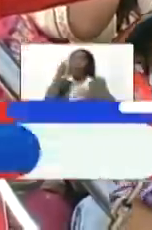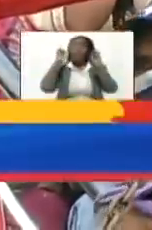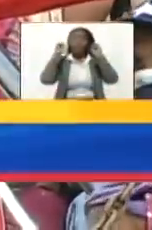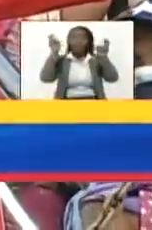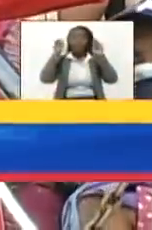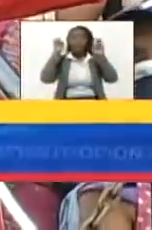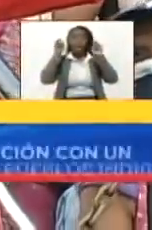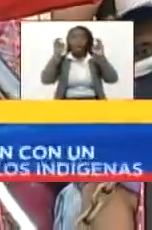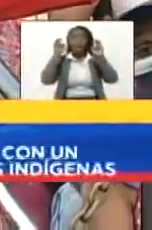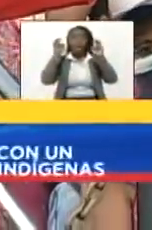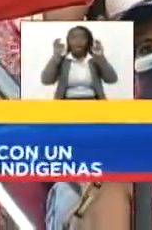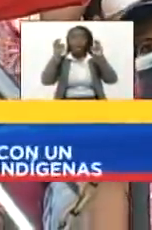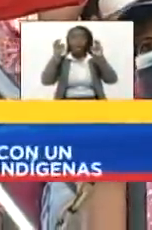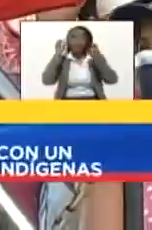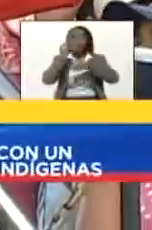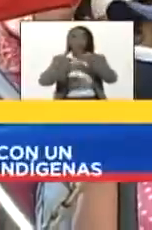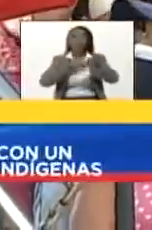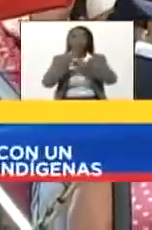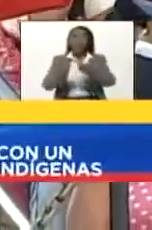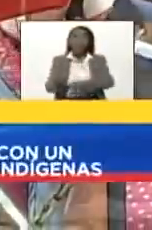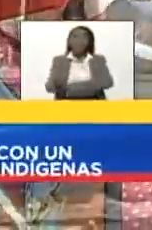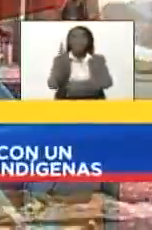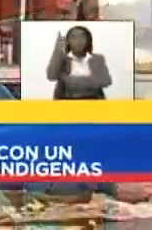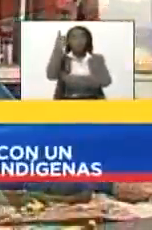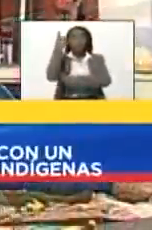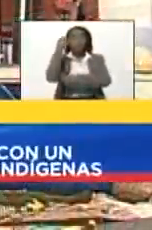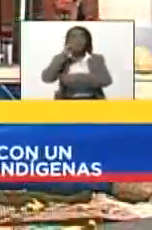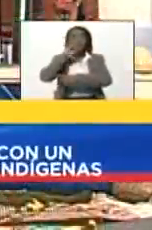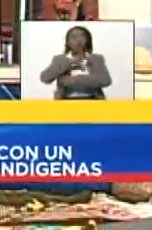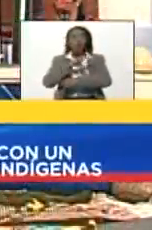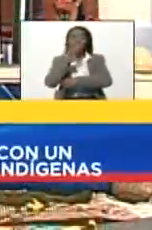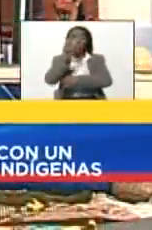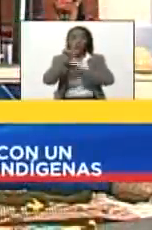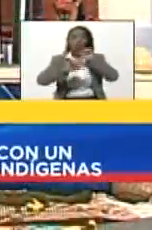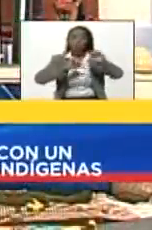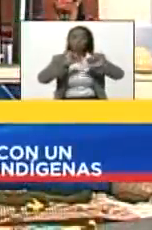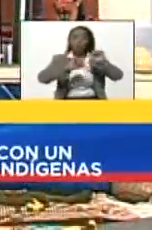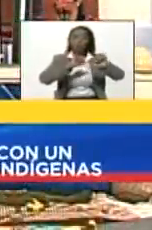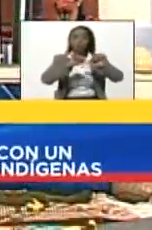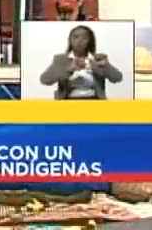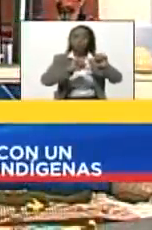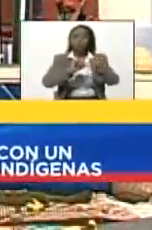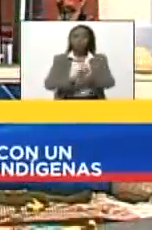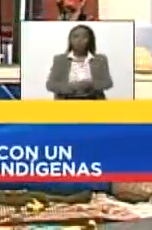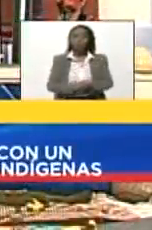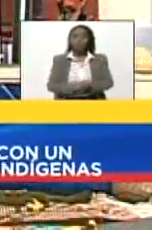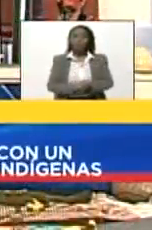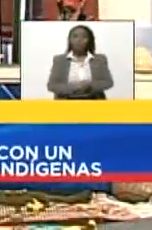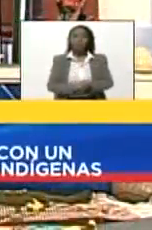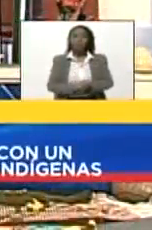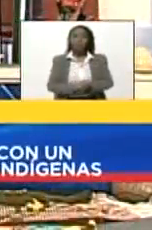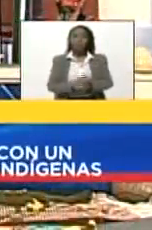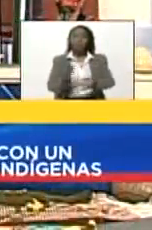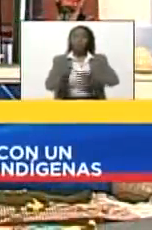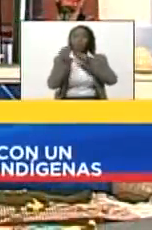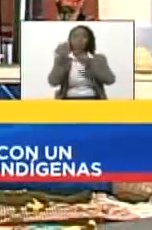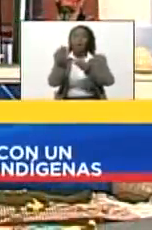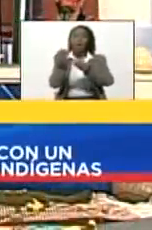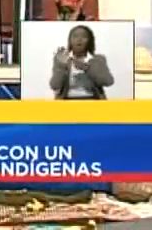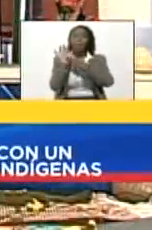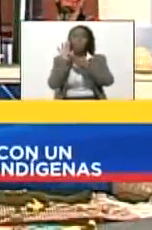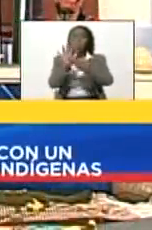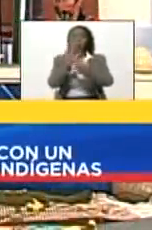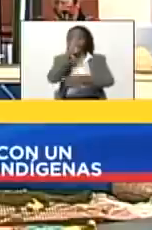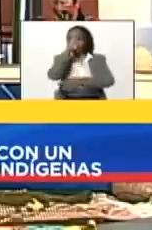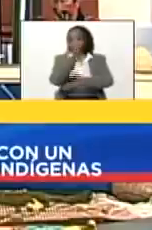de haber por primera vez en la historia de dos siglos otorgado